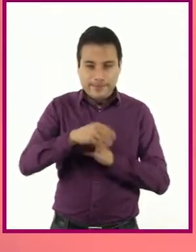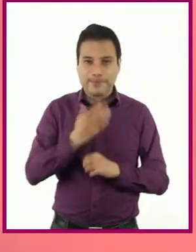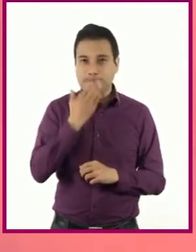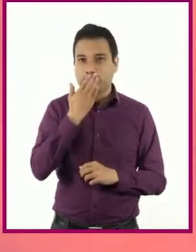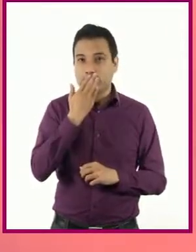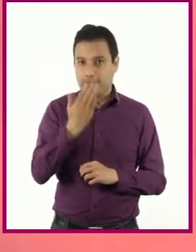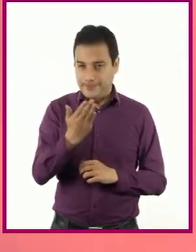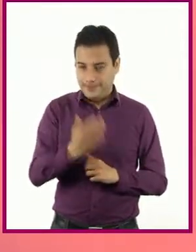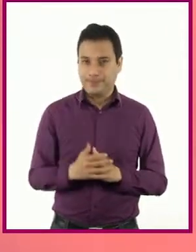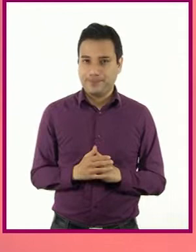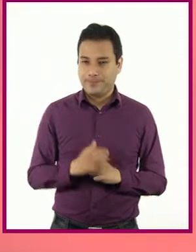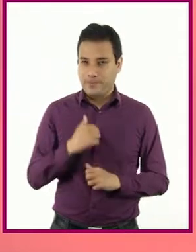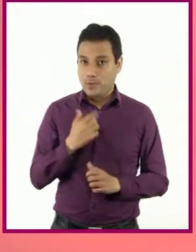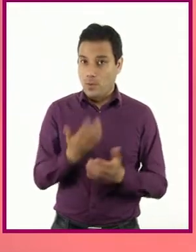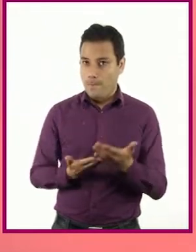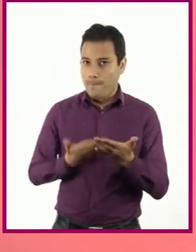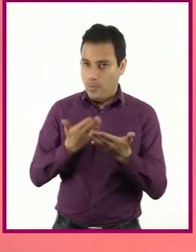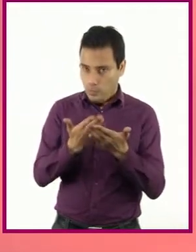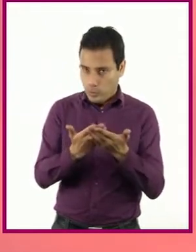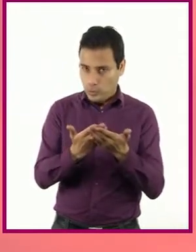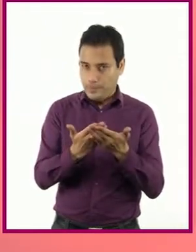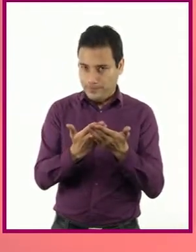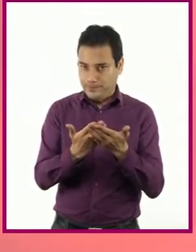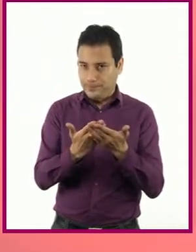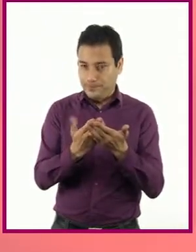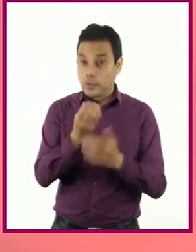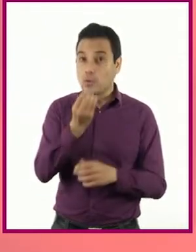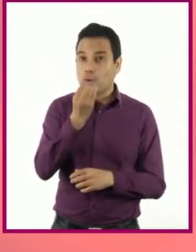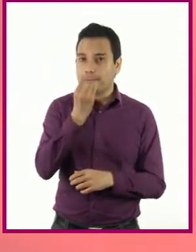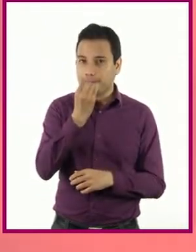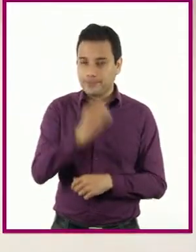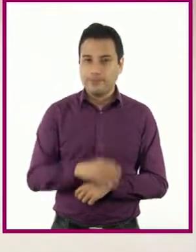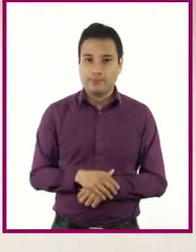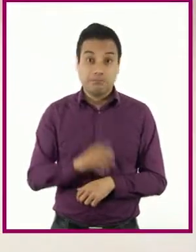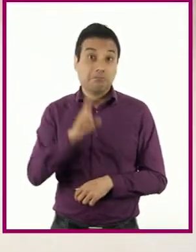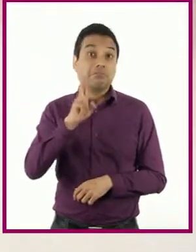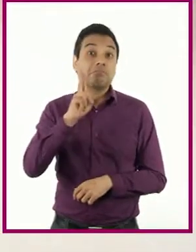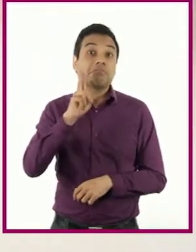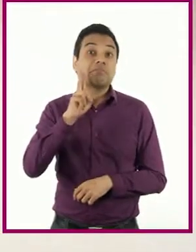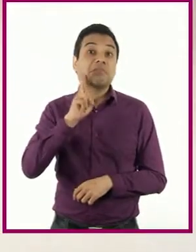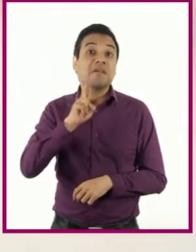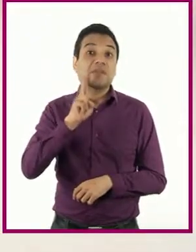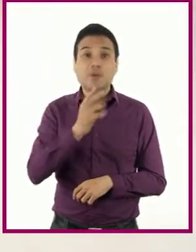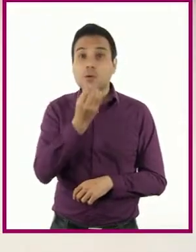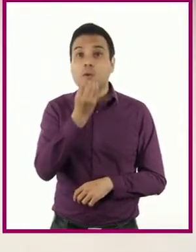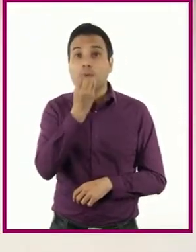Para ello, te propongo el siguiente refrigerio. Vamos a verlo.